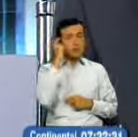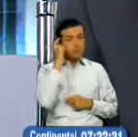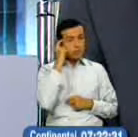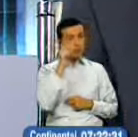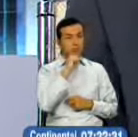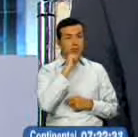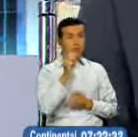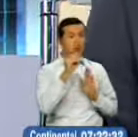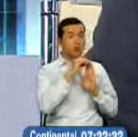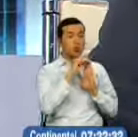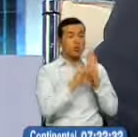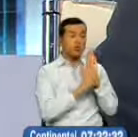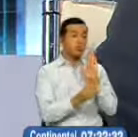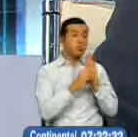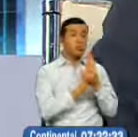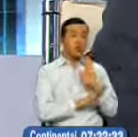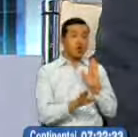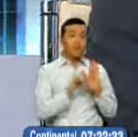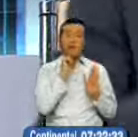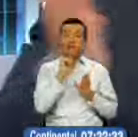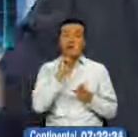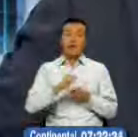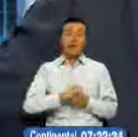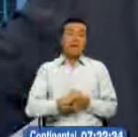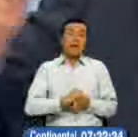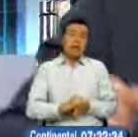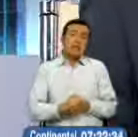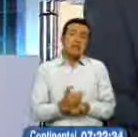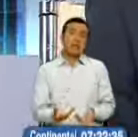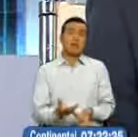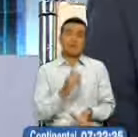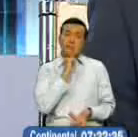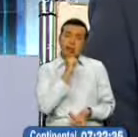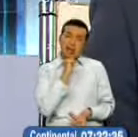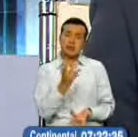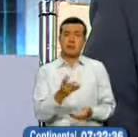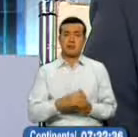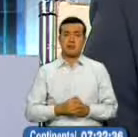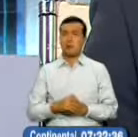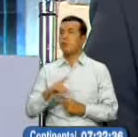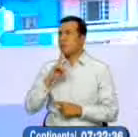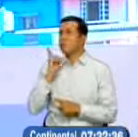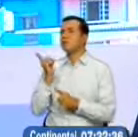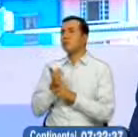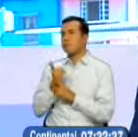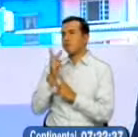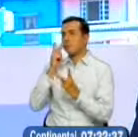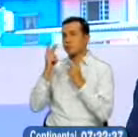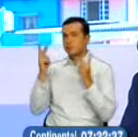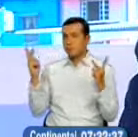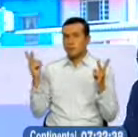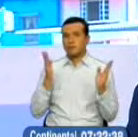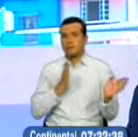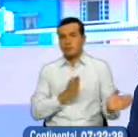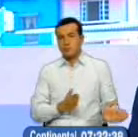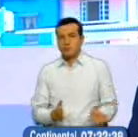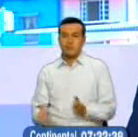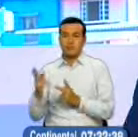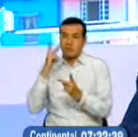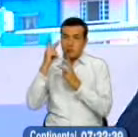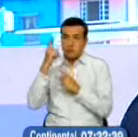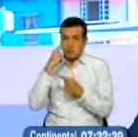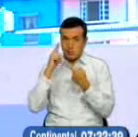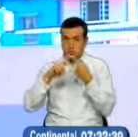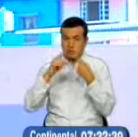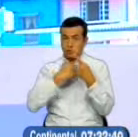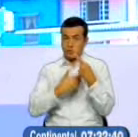quedó en la Constitución, pero no se nos está aplicando porque quedó a voluntad de las partes. Exactamente. Cuando tú miras las velocidades, digamos, por un lado